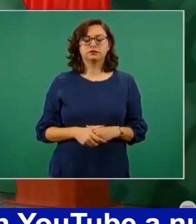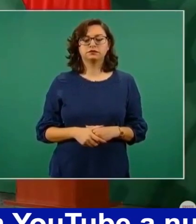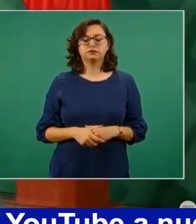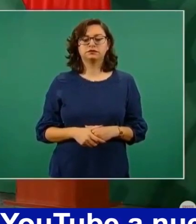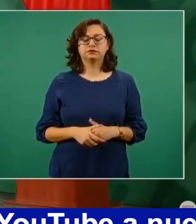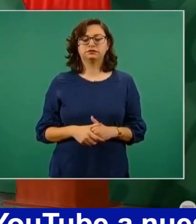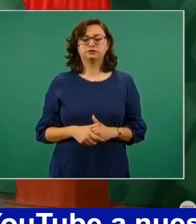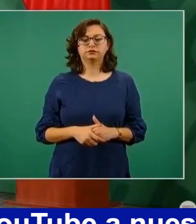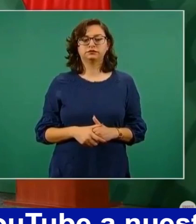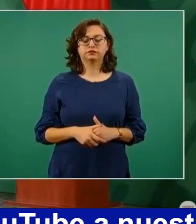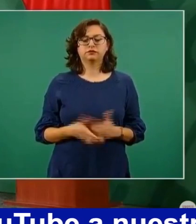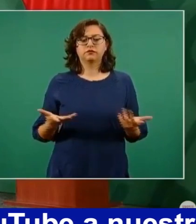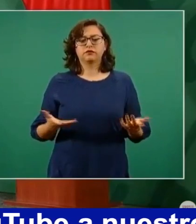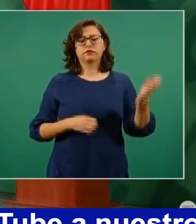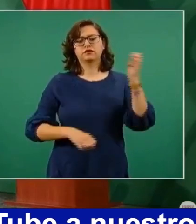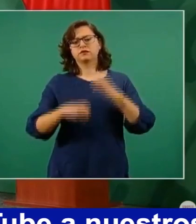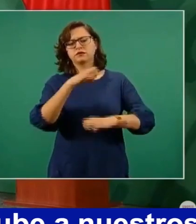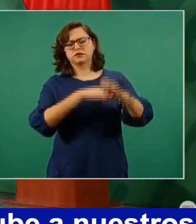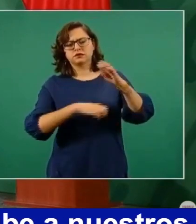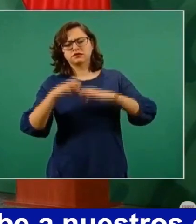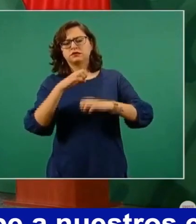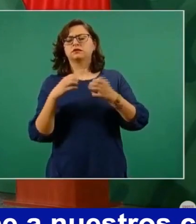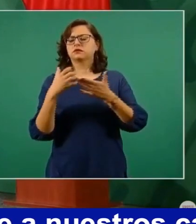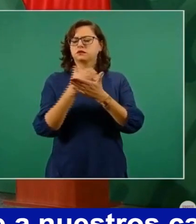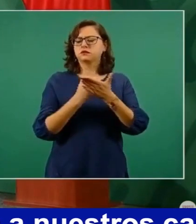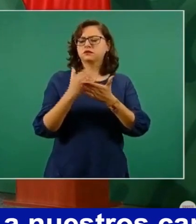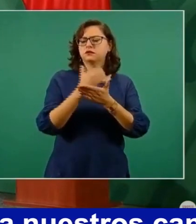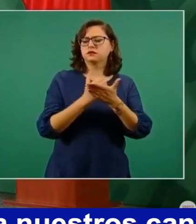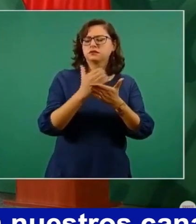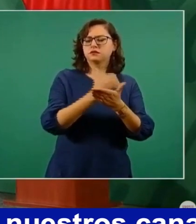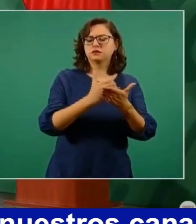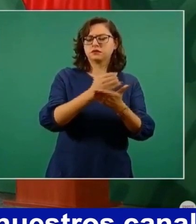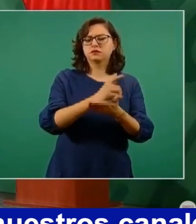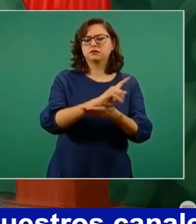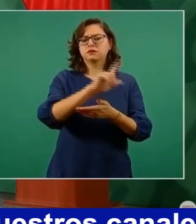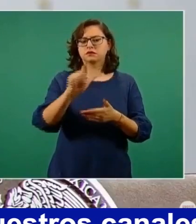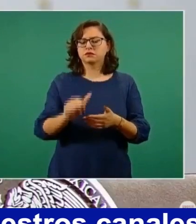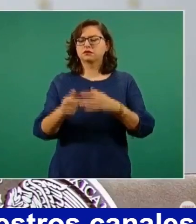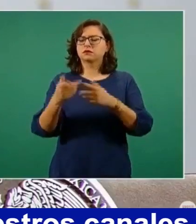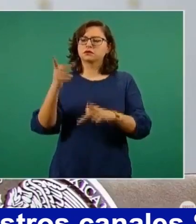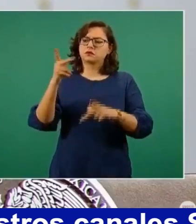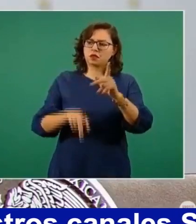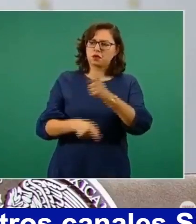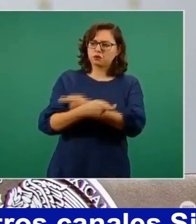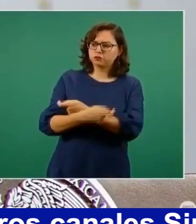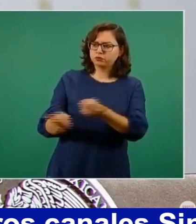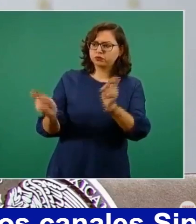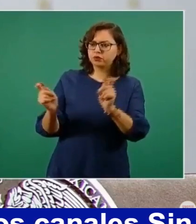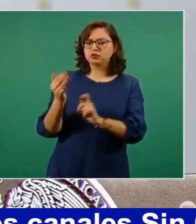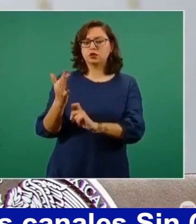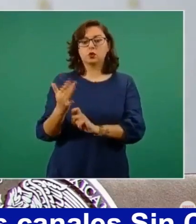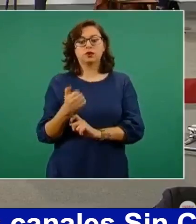utilidad se respetarán esos montos. Finalmente, para concluir,